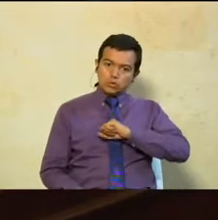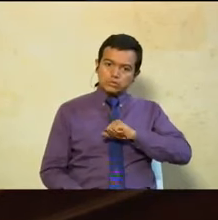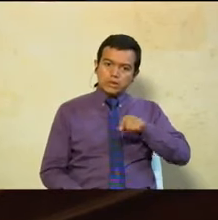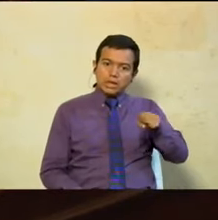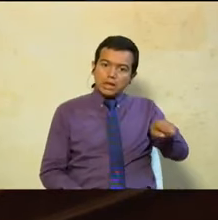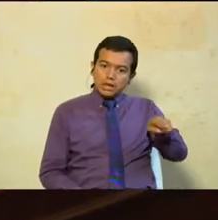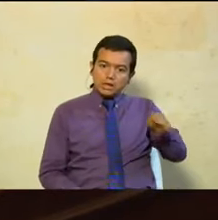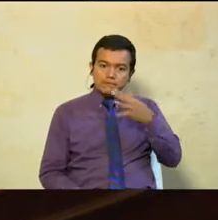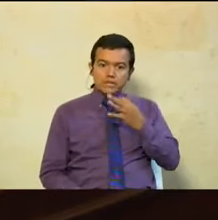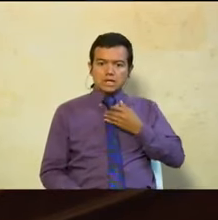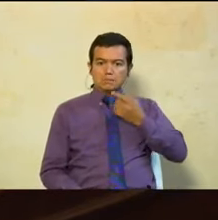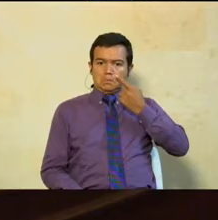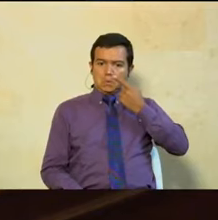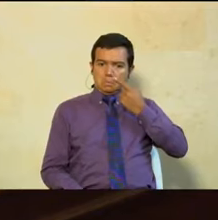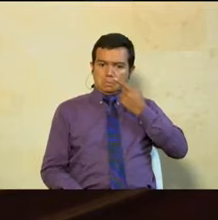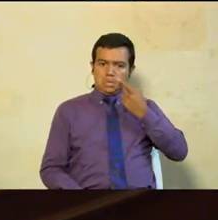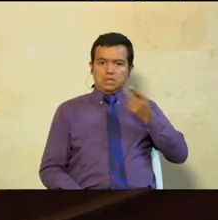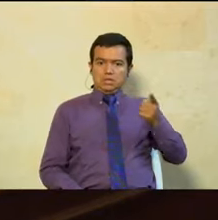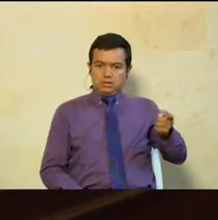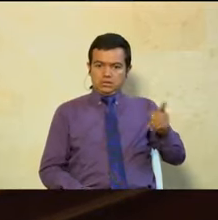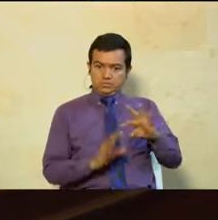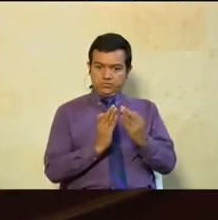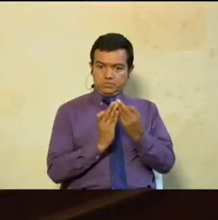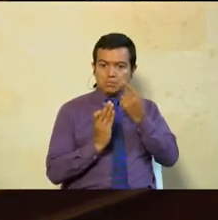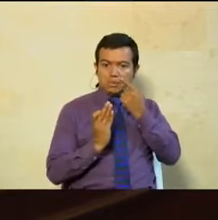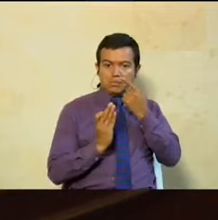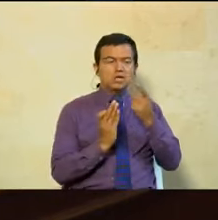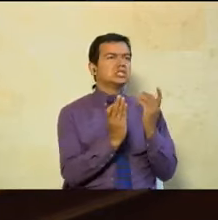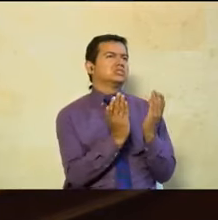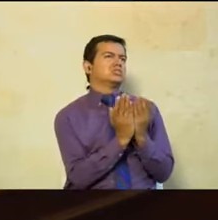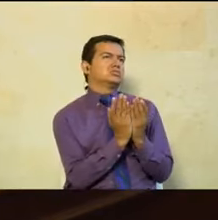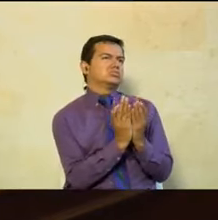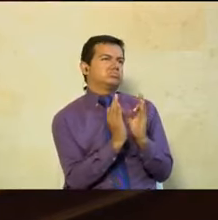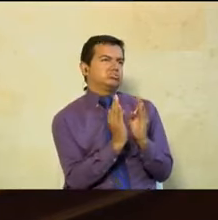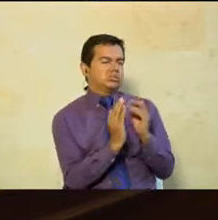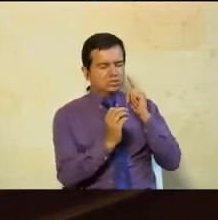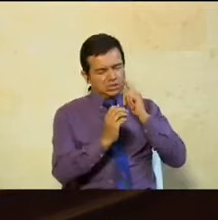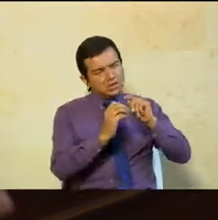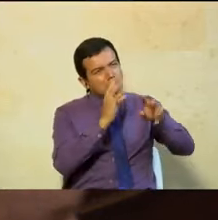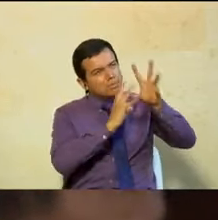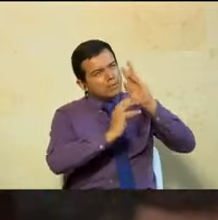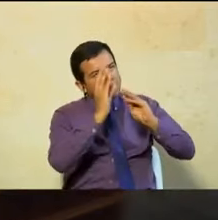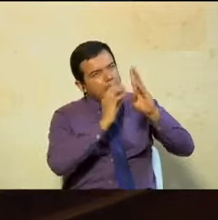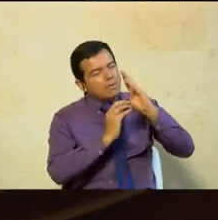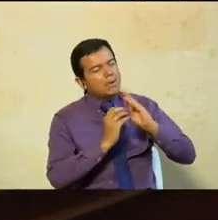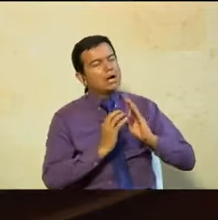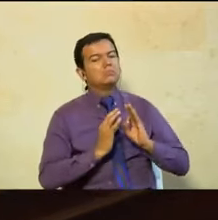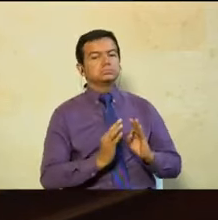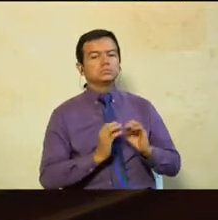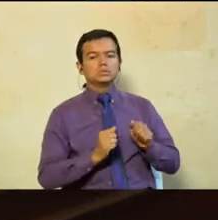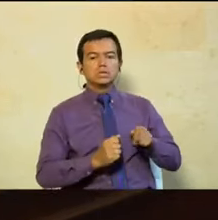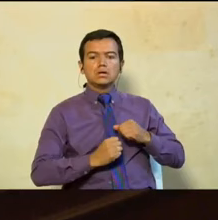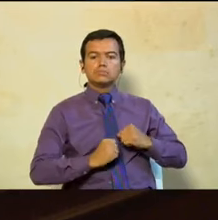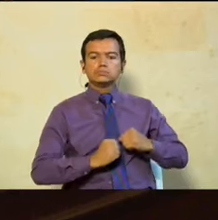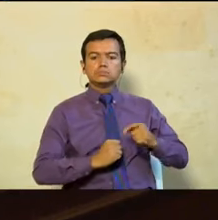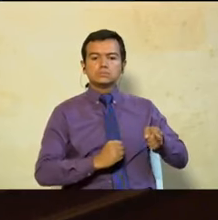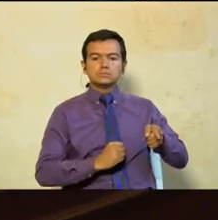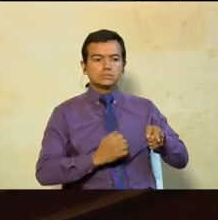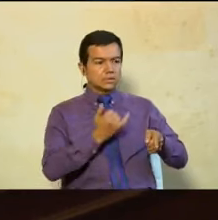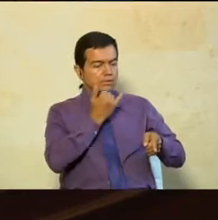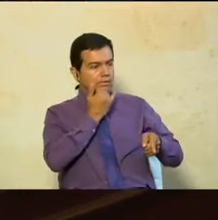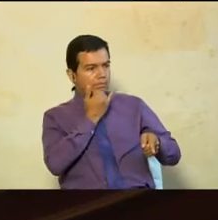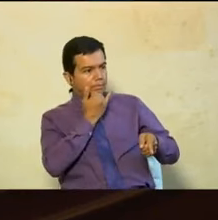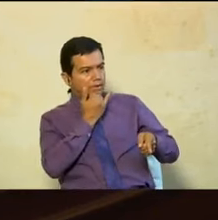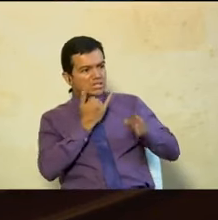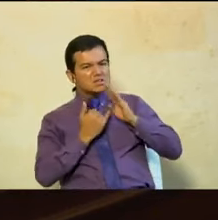todo con la transparencia de vida que hace el Ministerio de Educación porque eso no lo hace Entonces el Ministerio de salud